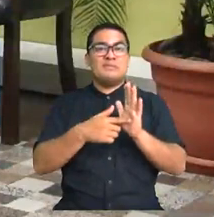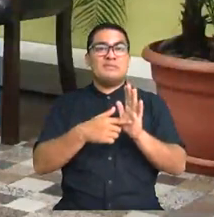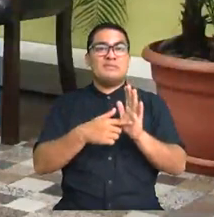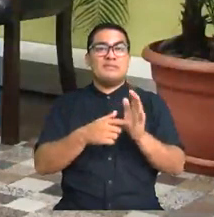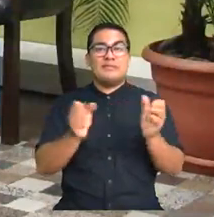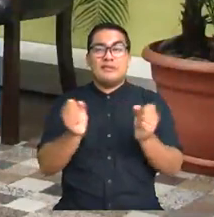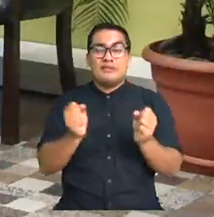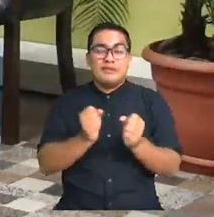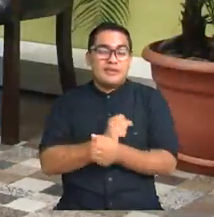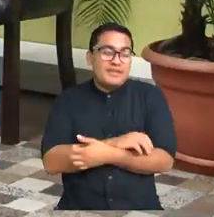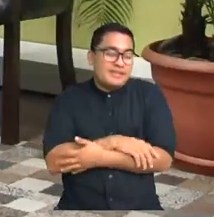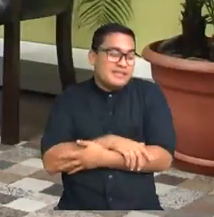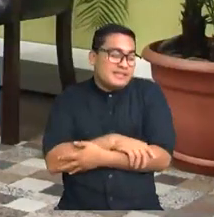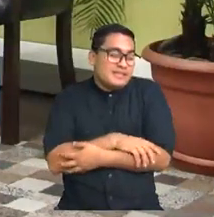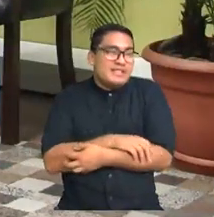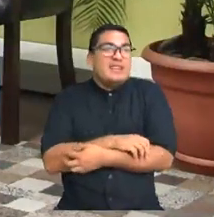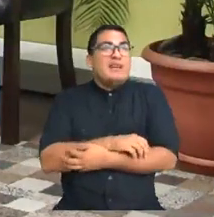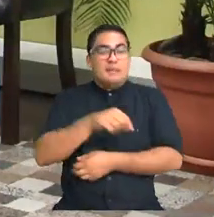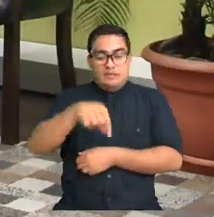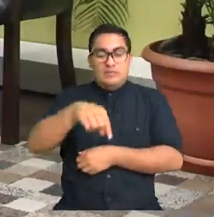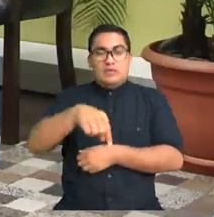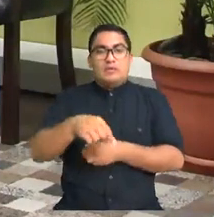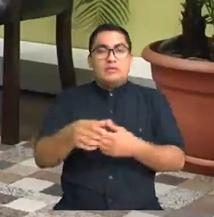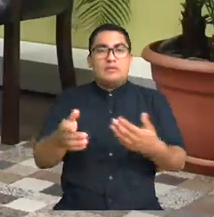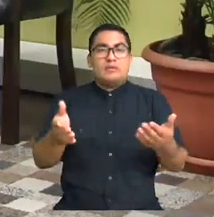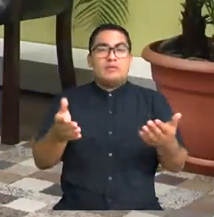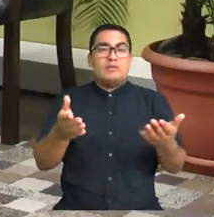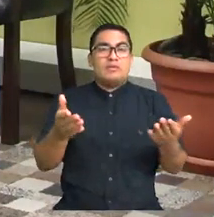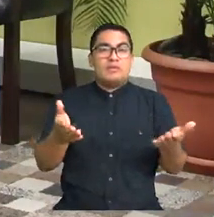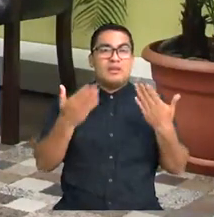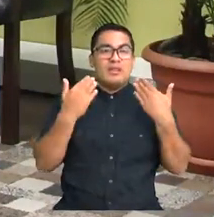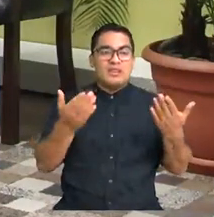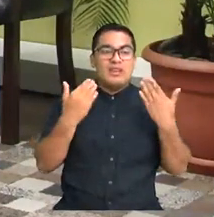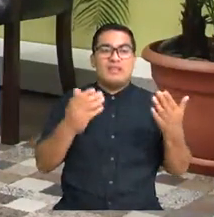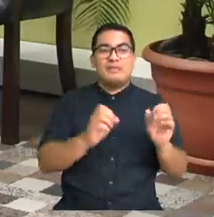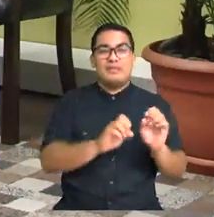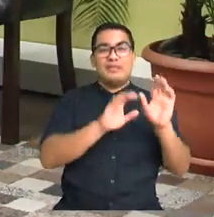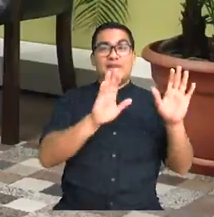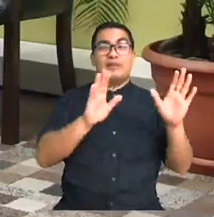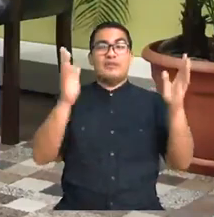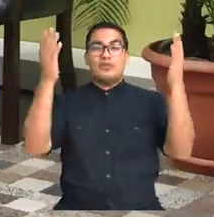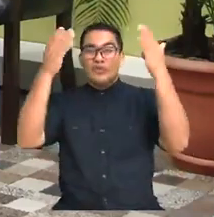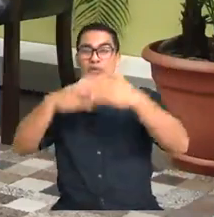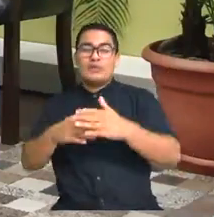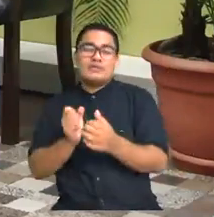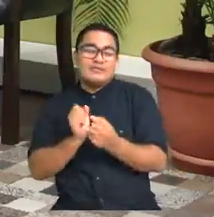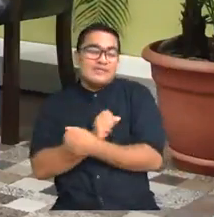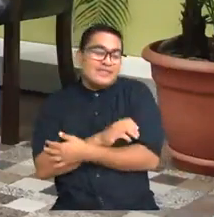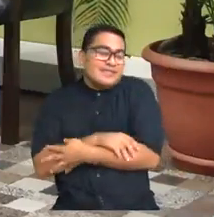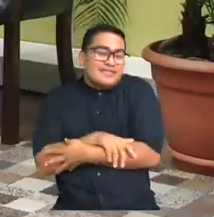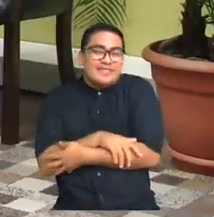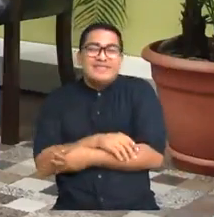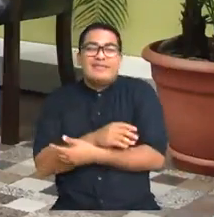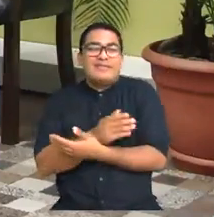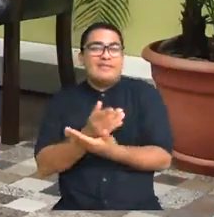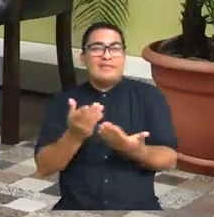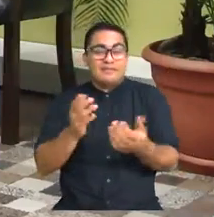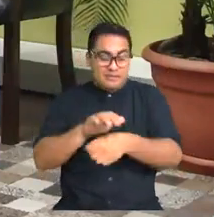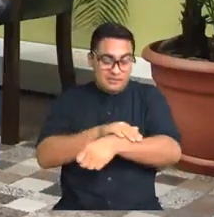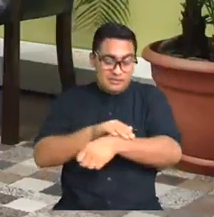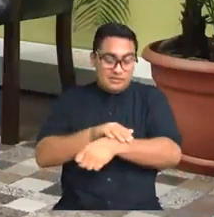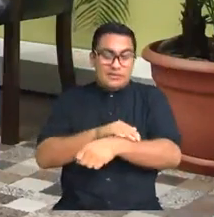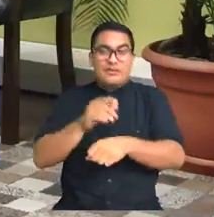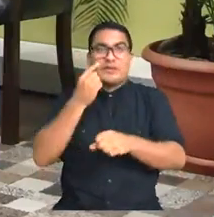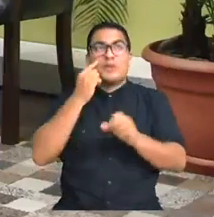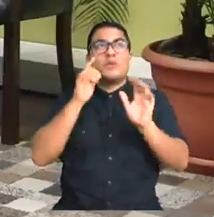de frío. Ahorita nosotros estamos que en la mañana mucho calor, mucho sol, pero en la noche está haciendo mucho frío. Entonces,